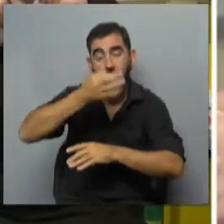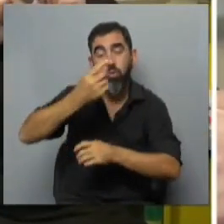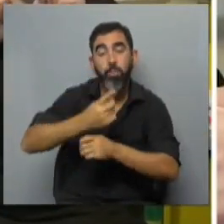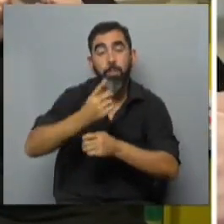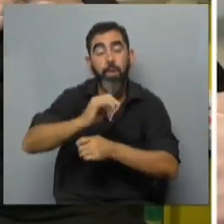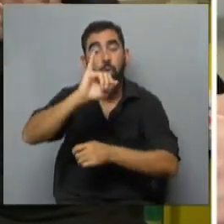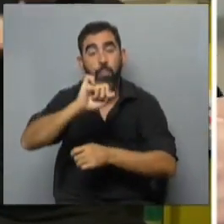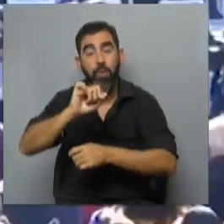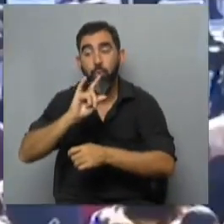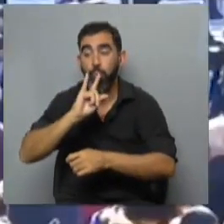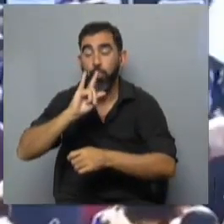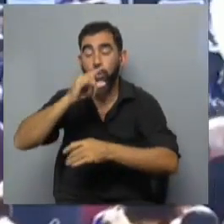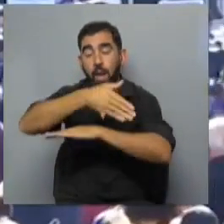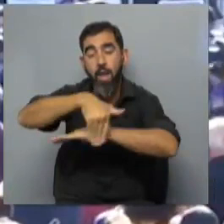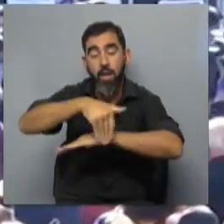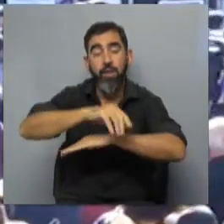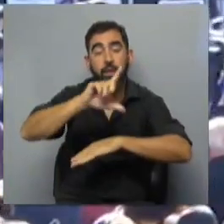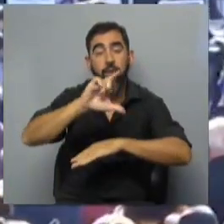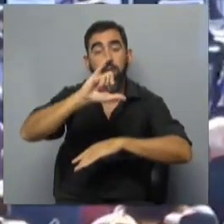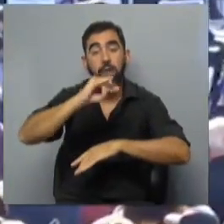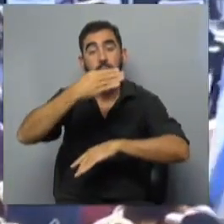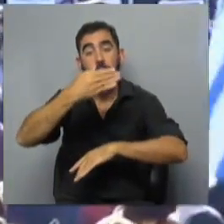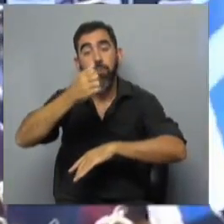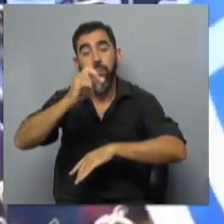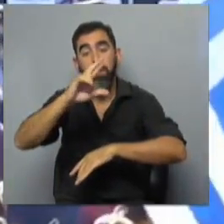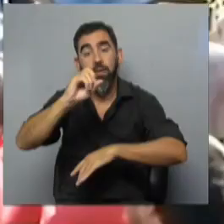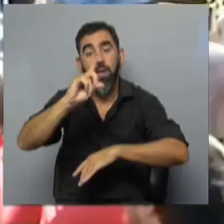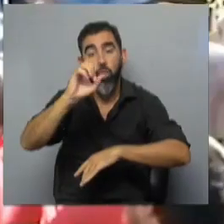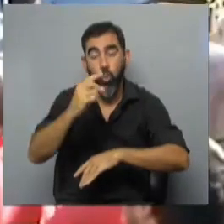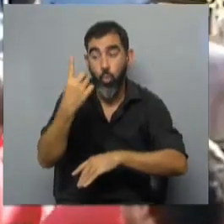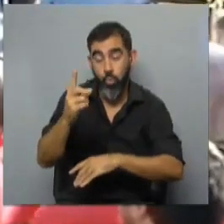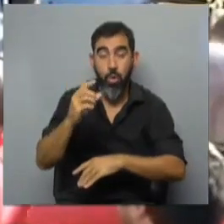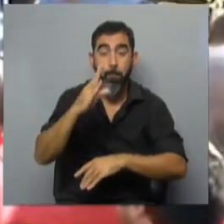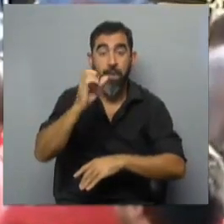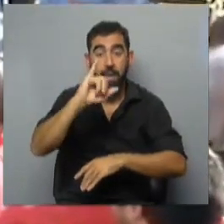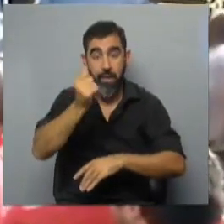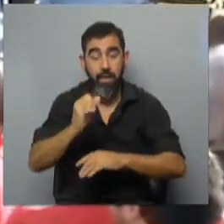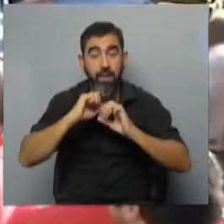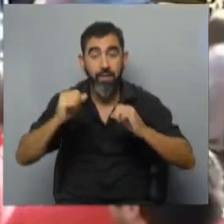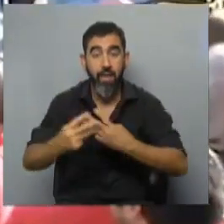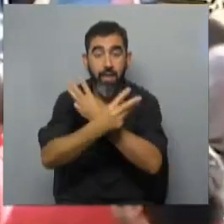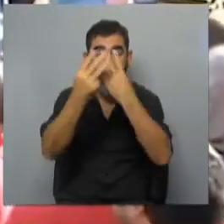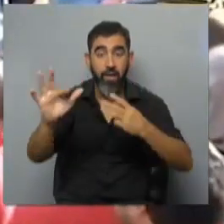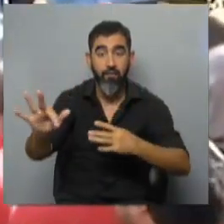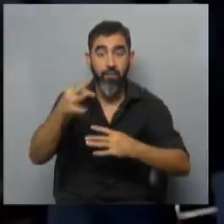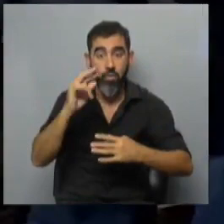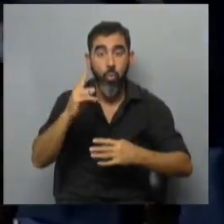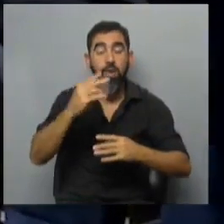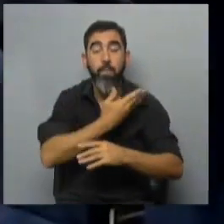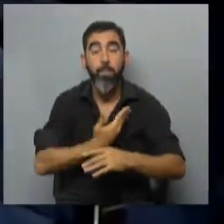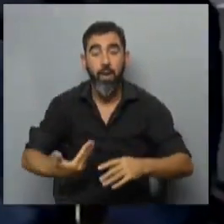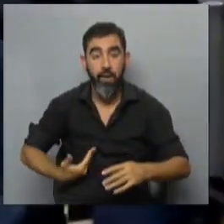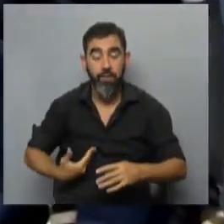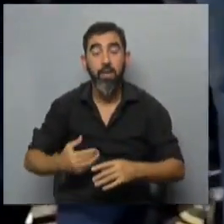mayo será en avenida libertador va a tener tres oradores que serán el vía pereira la secretaria general de la federación uruguaya de magisterio